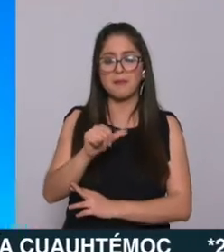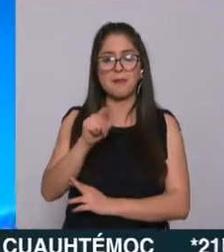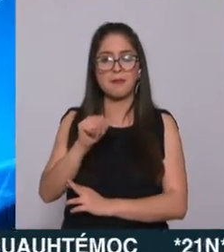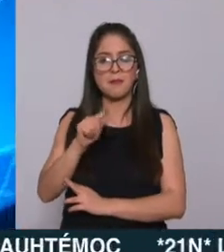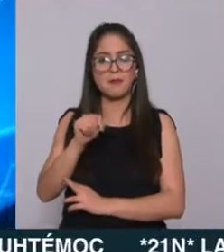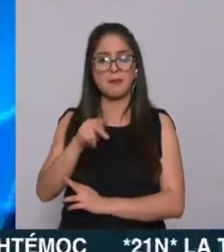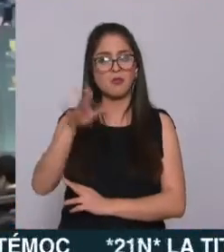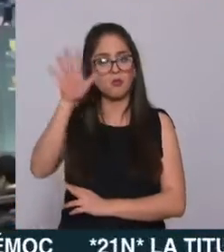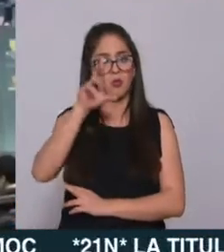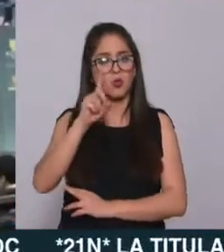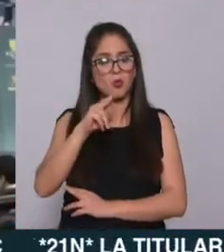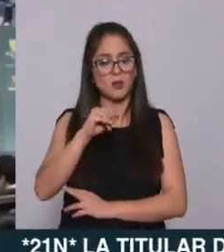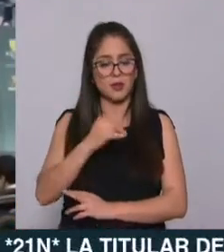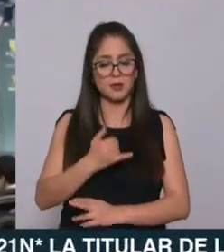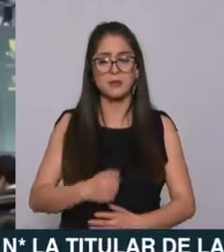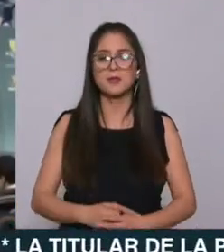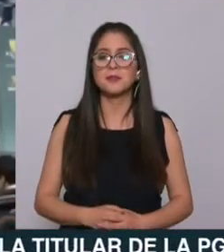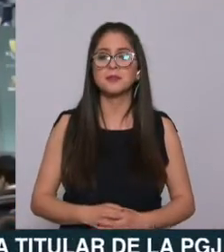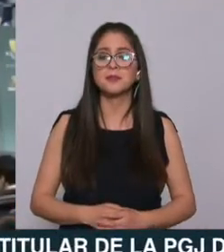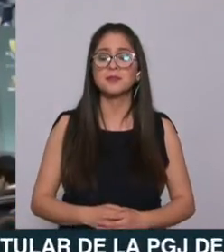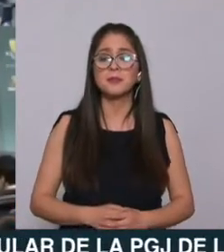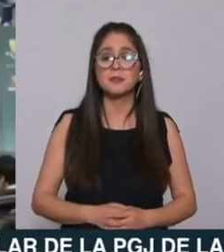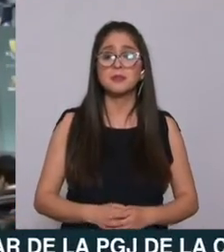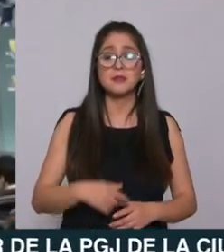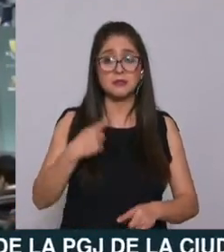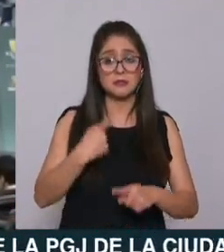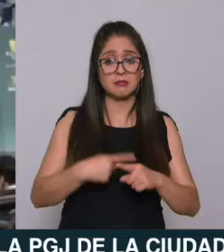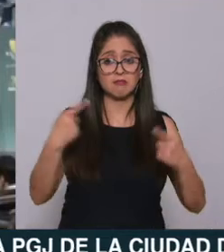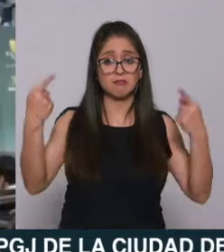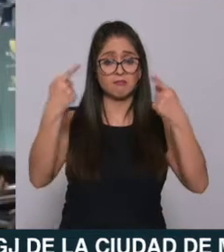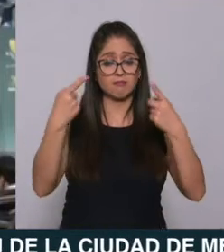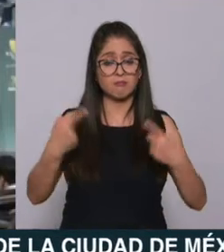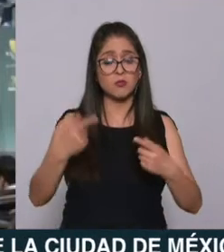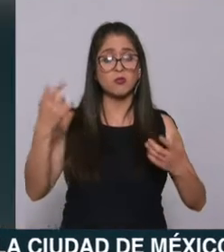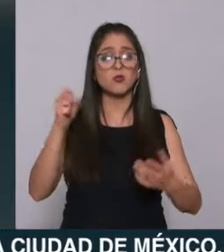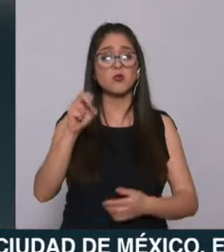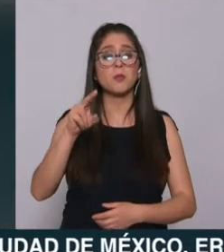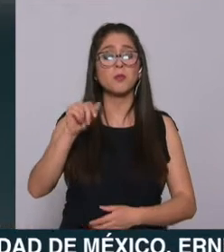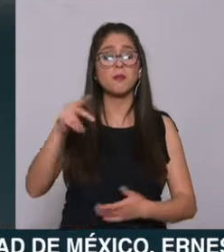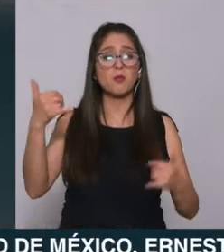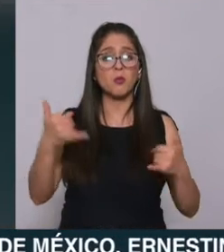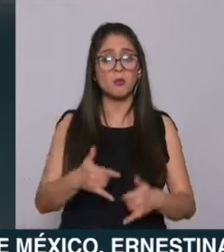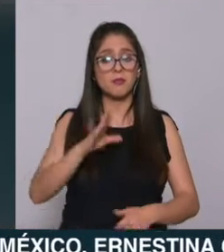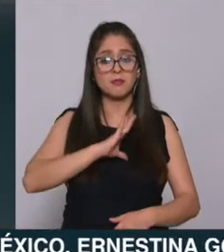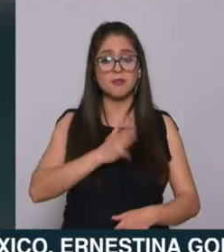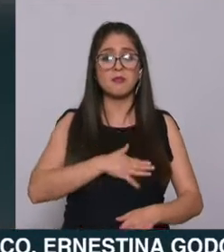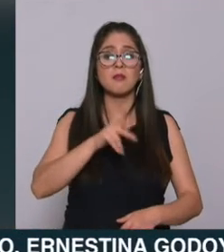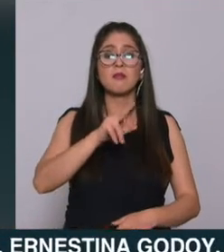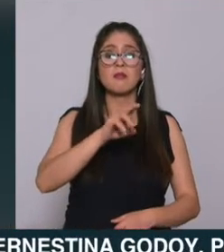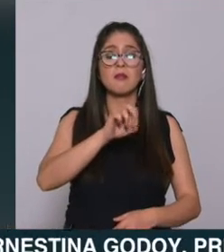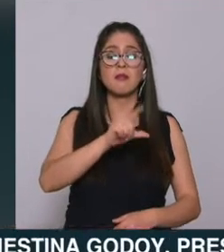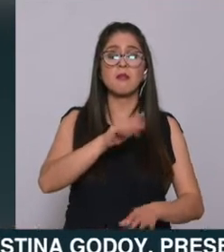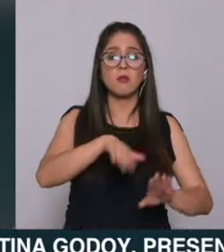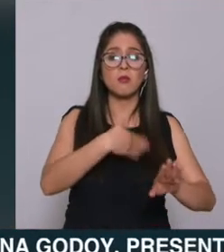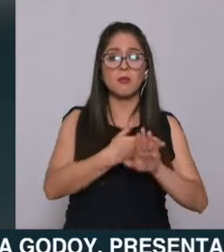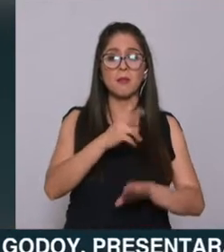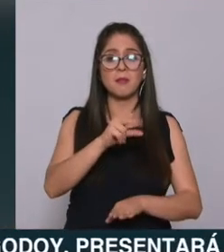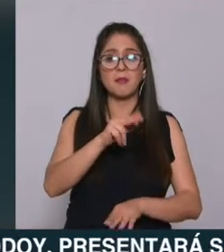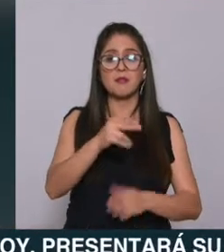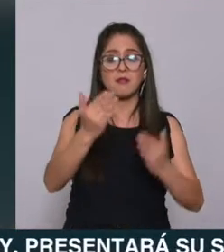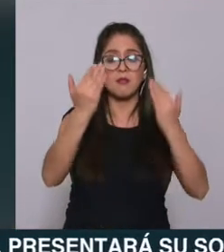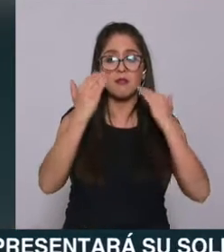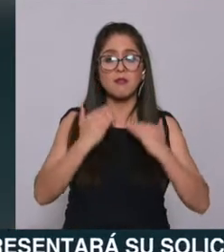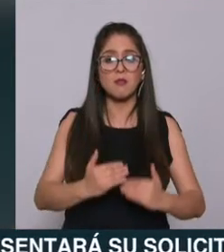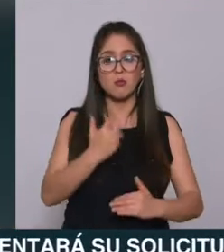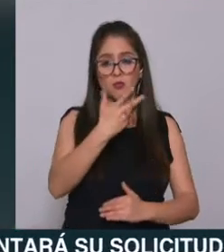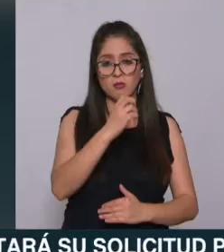Dubái. Están listos los cruces para disputar la Supercopa de España. El Real Madrid se medirá ante Valencia el 8 de enero, mientras